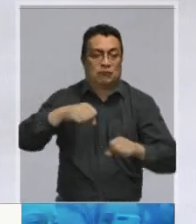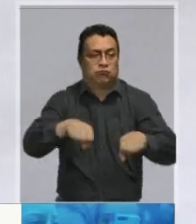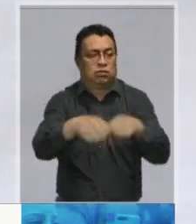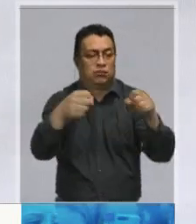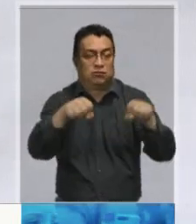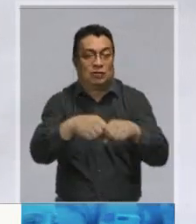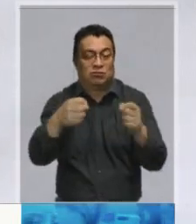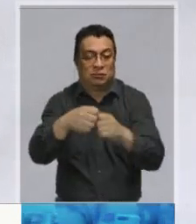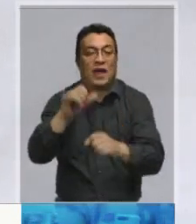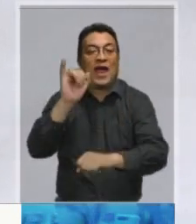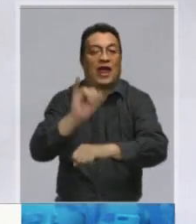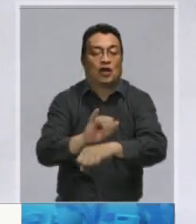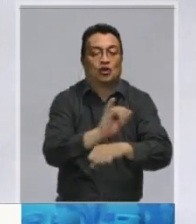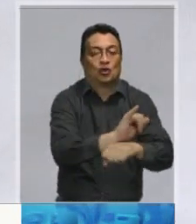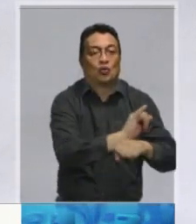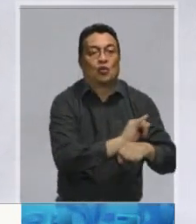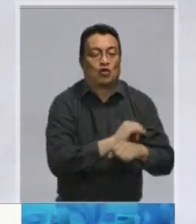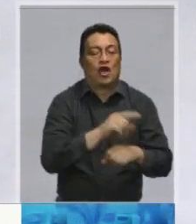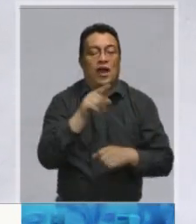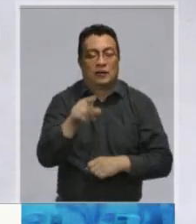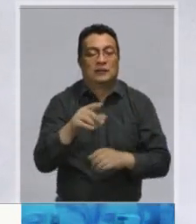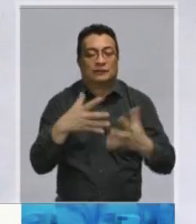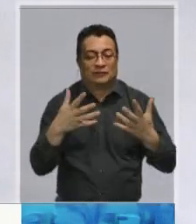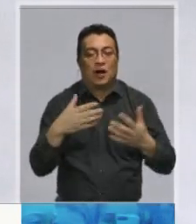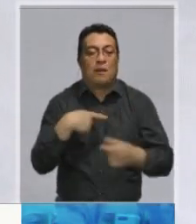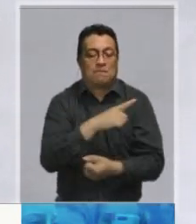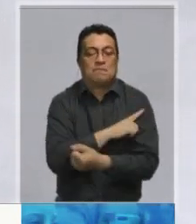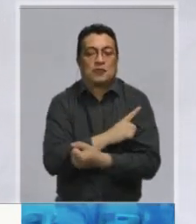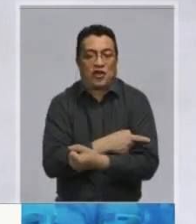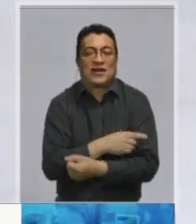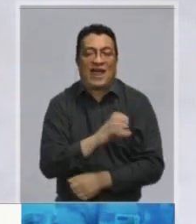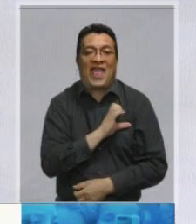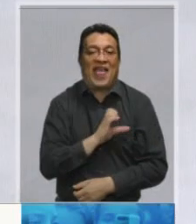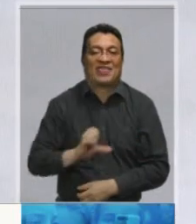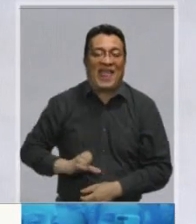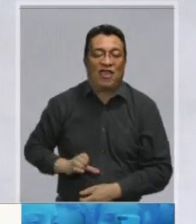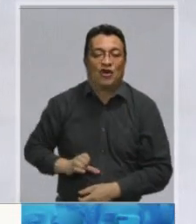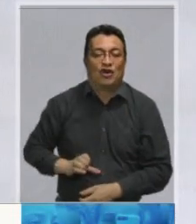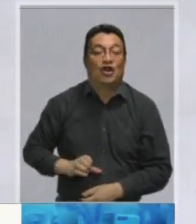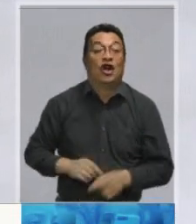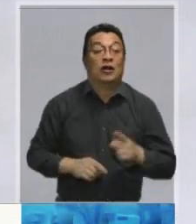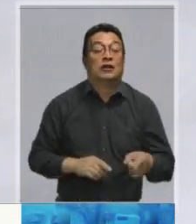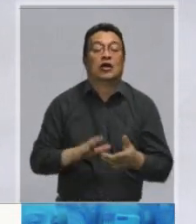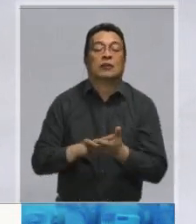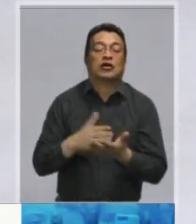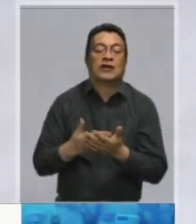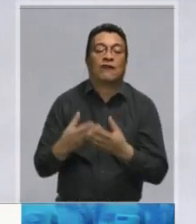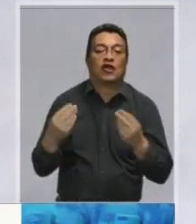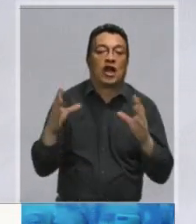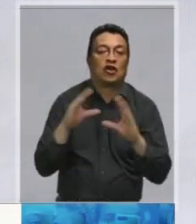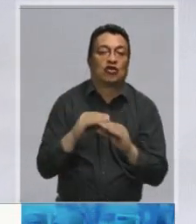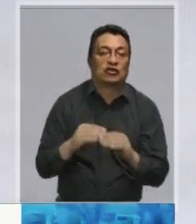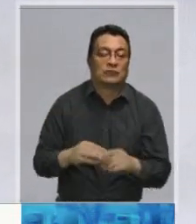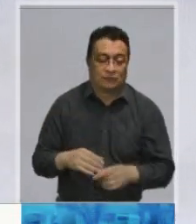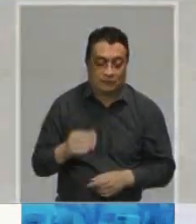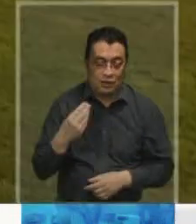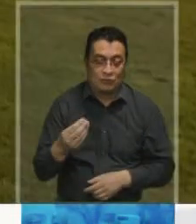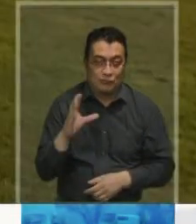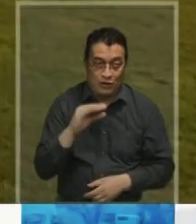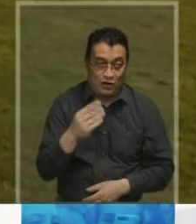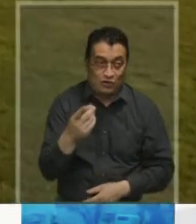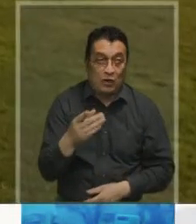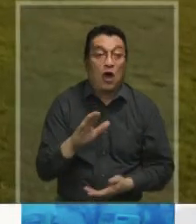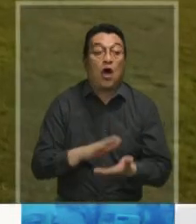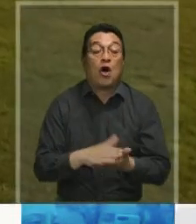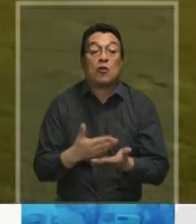las instituciones que marcan la separación de los poderes del Estado. Carlos Zárate, ¿cómo estás? Buenas noches. ¿Cómo estás, Ramón? Buenas noches. ¿Cómo le